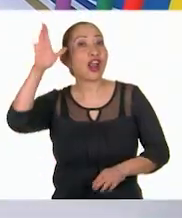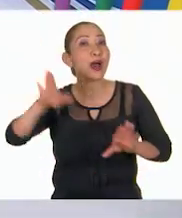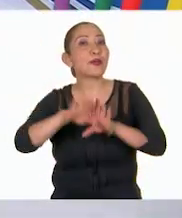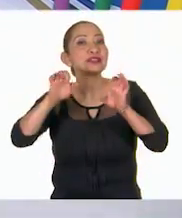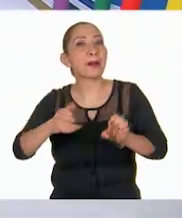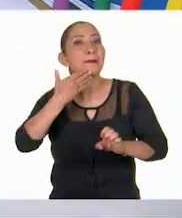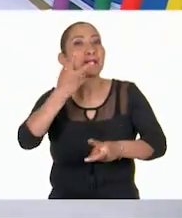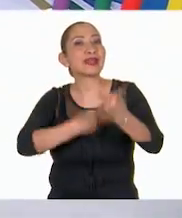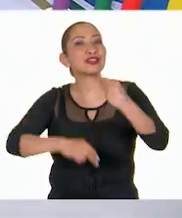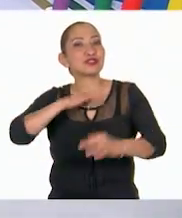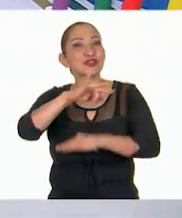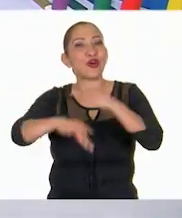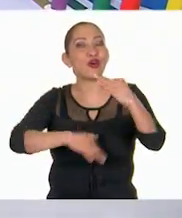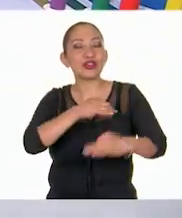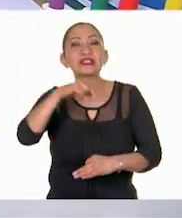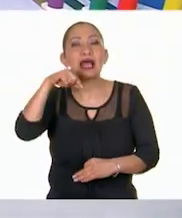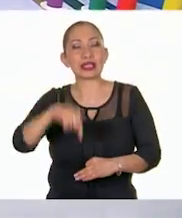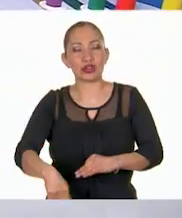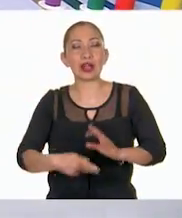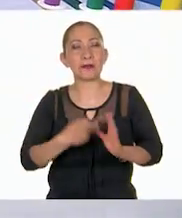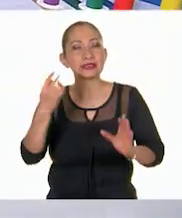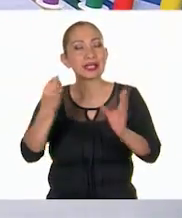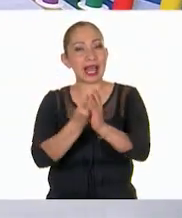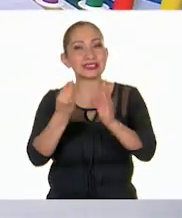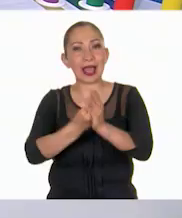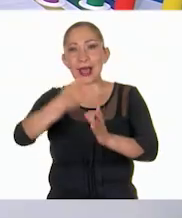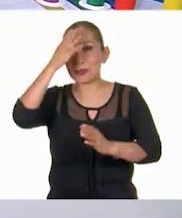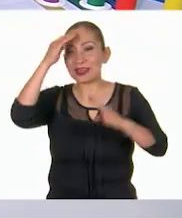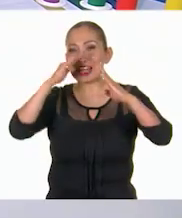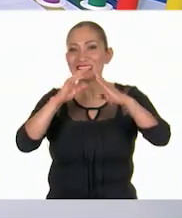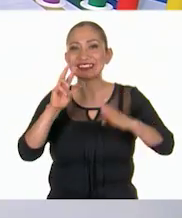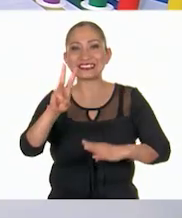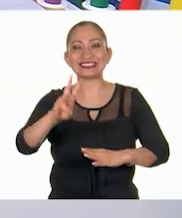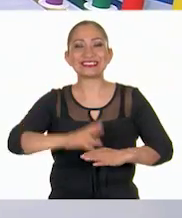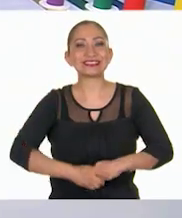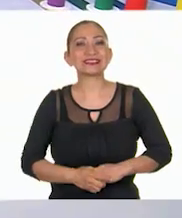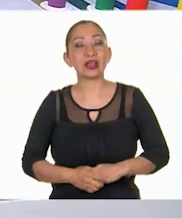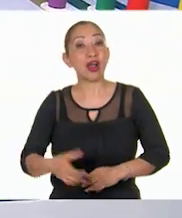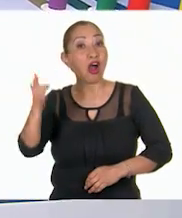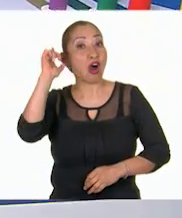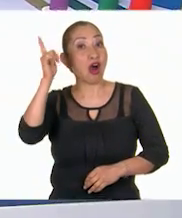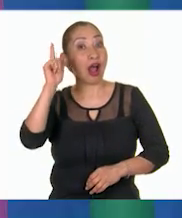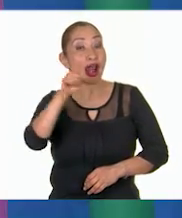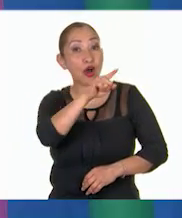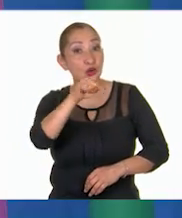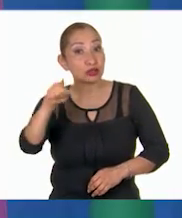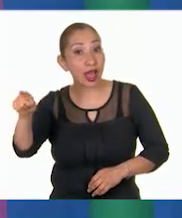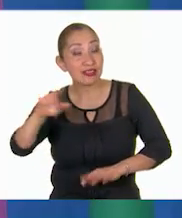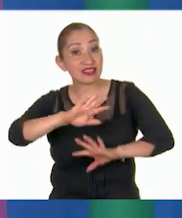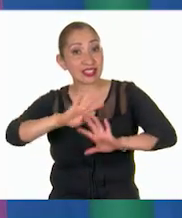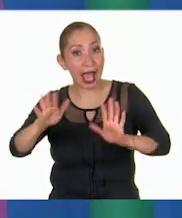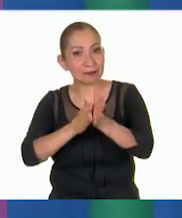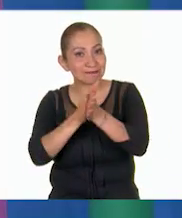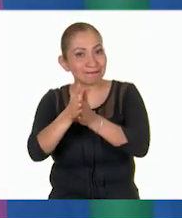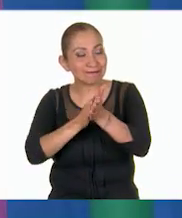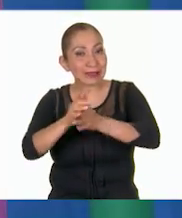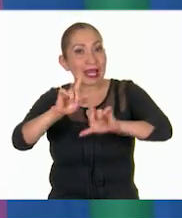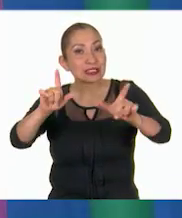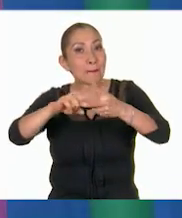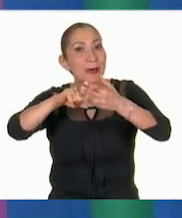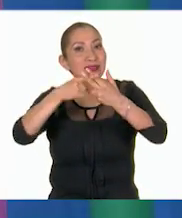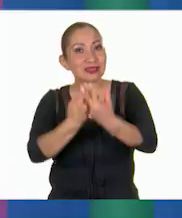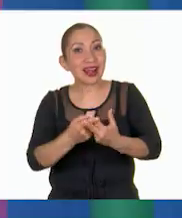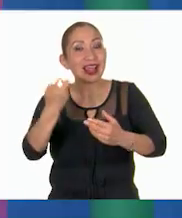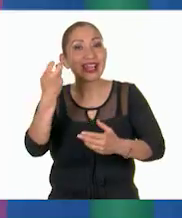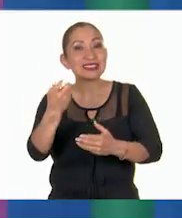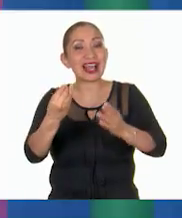¿cómo están? Bienvenidas y bienvenidos a una clase más de Aprende en Casa 3. Y espero que ya estén con todo listo para comenzar con